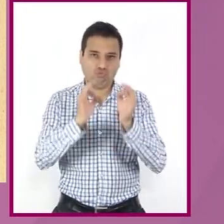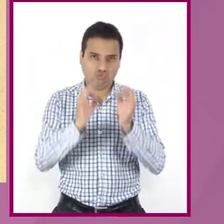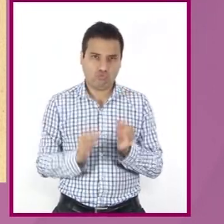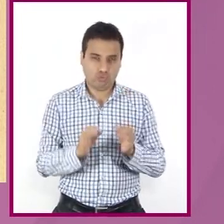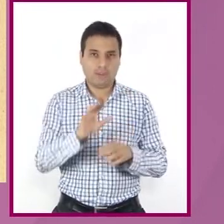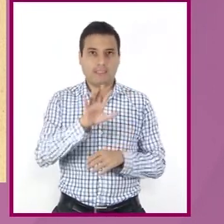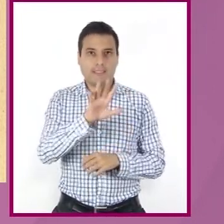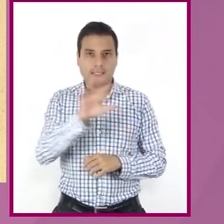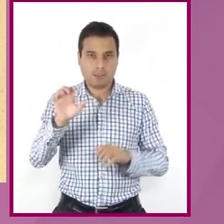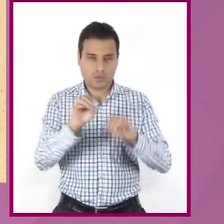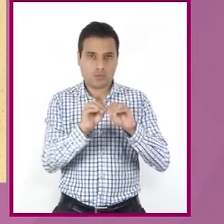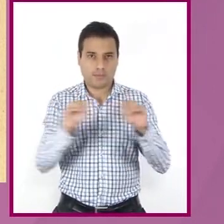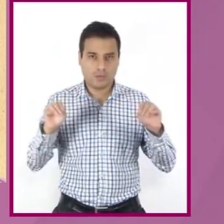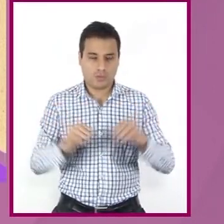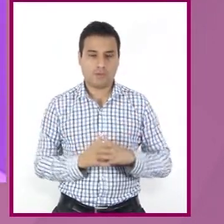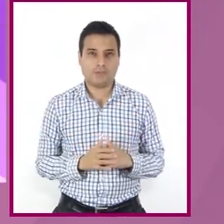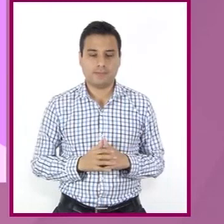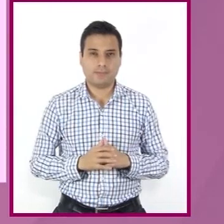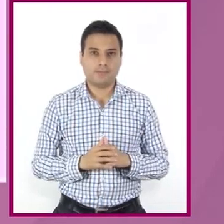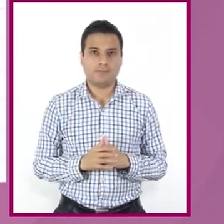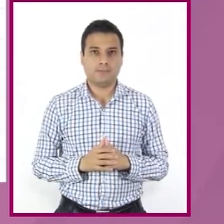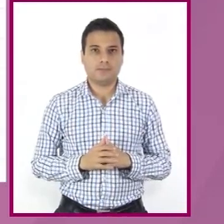en 500 metros.